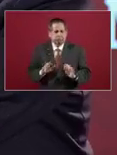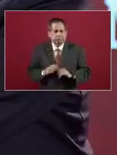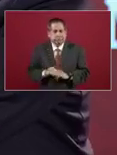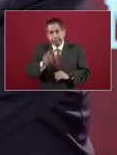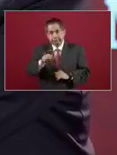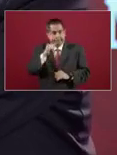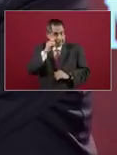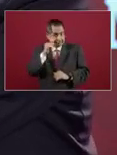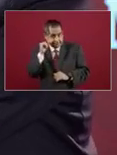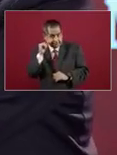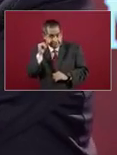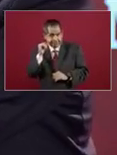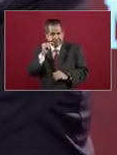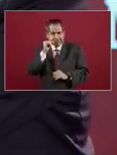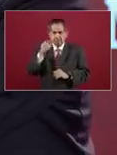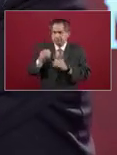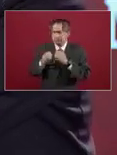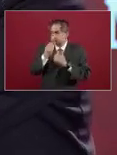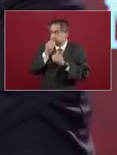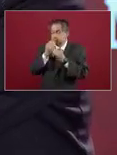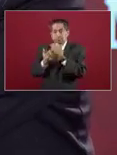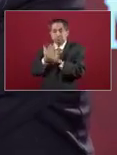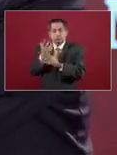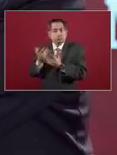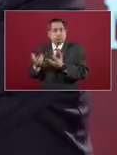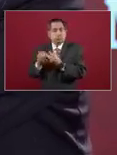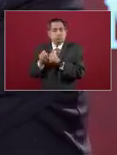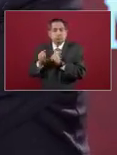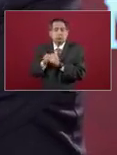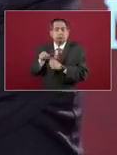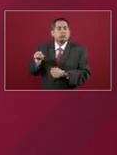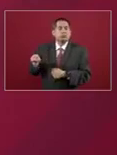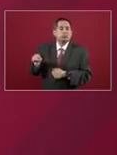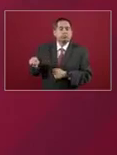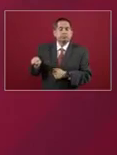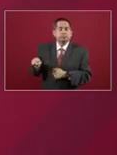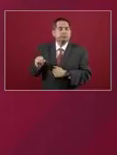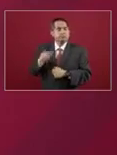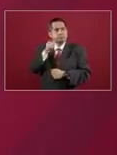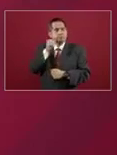ayer desayuné con el